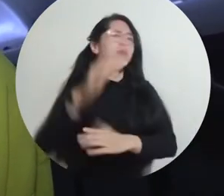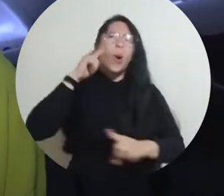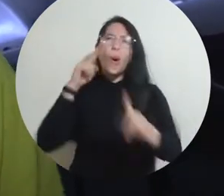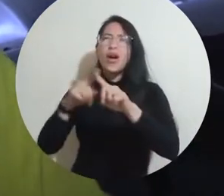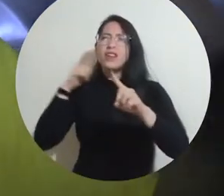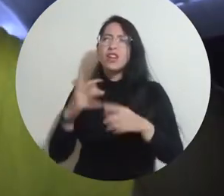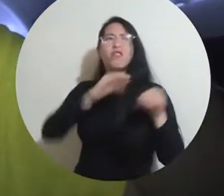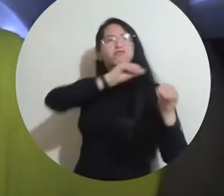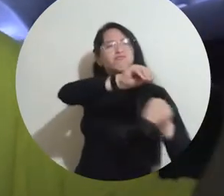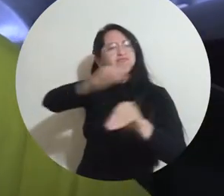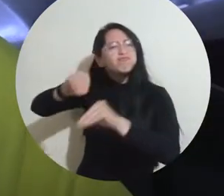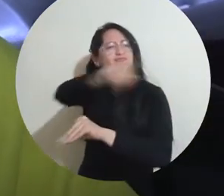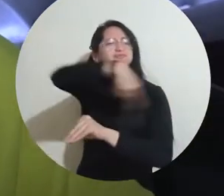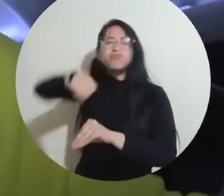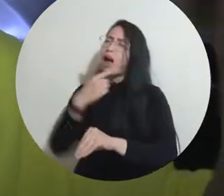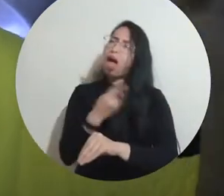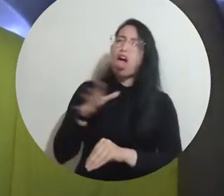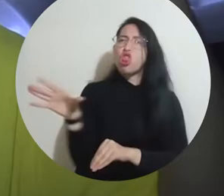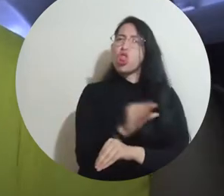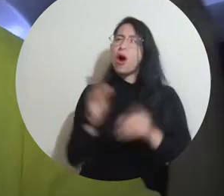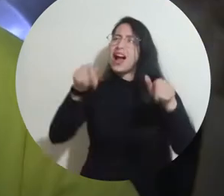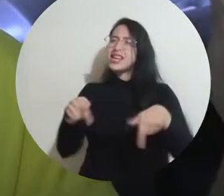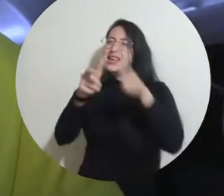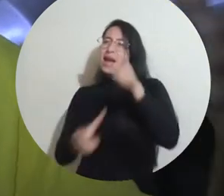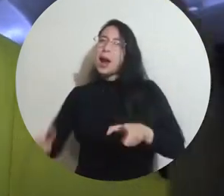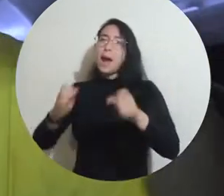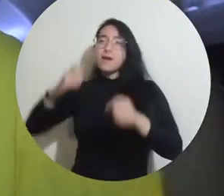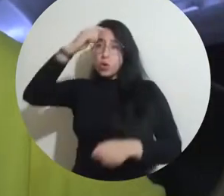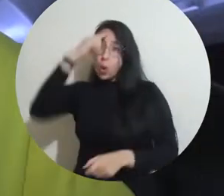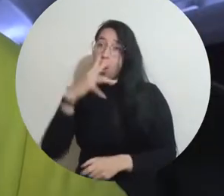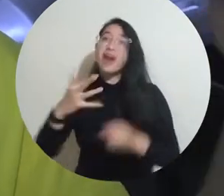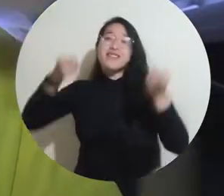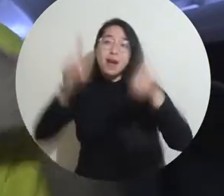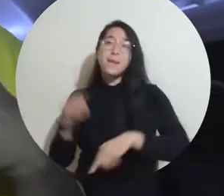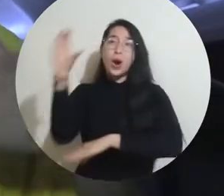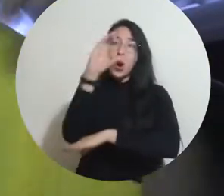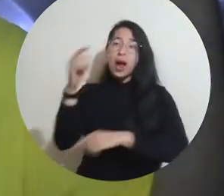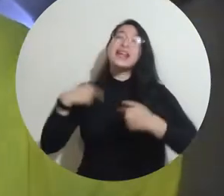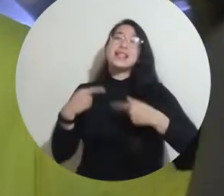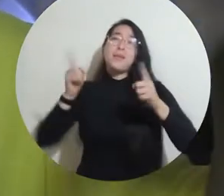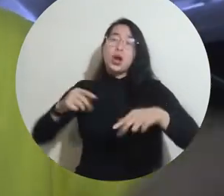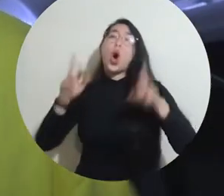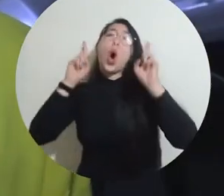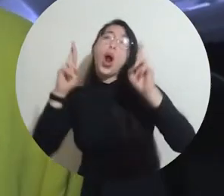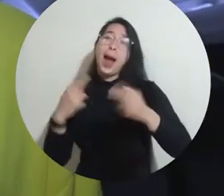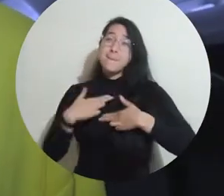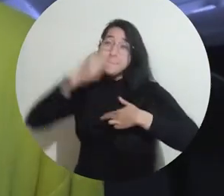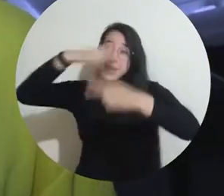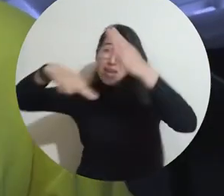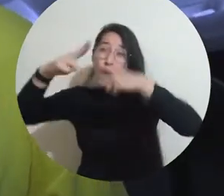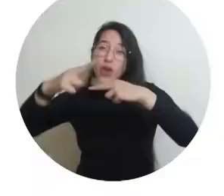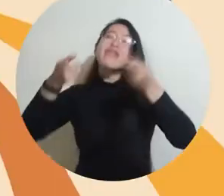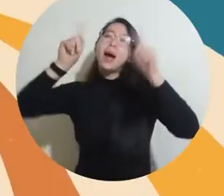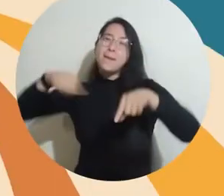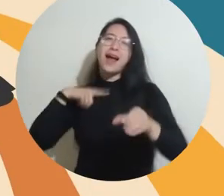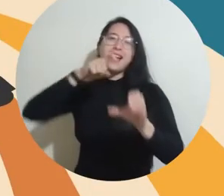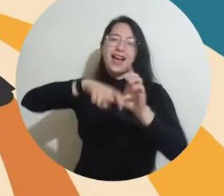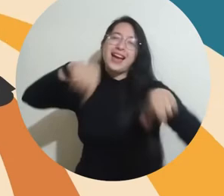todo ese conocimiento a toda la población a toda la gente santa marta colombia y hasta los simios a estudiar